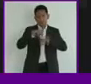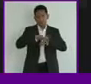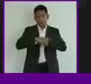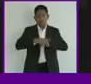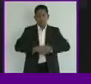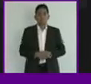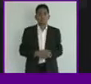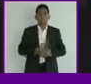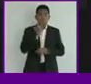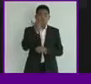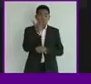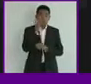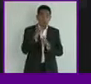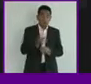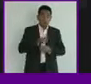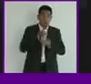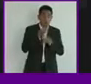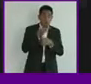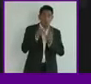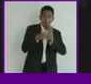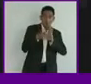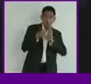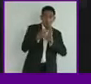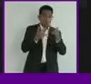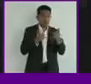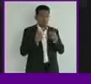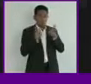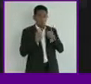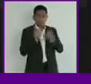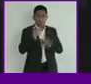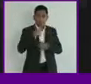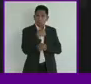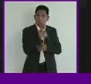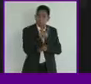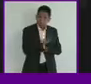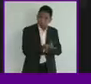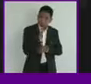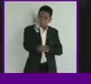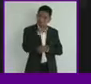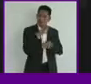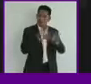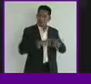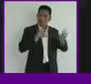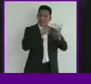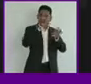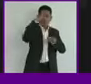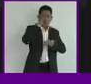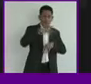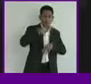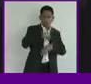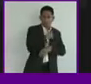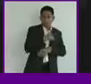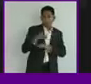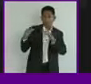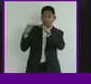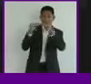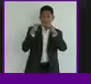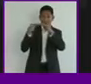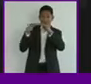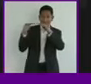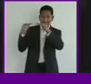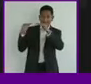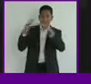mencionar nuevamente que los jóvenes somos una pieza importante en la construcción de la ciudadanía y el fortalecimiento de la democracia. Un punto de partida